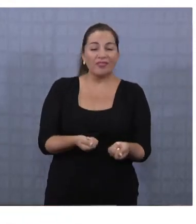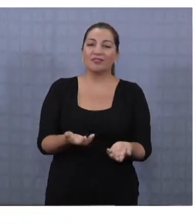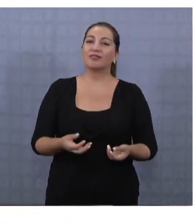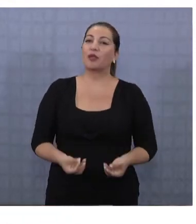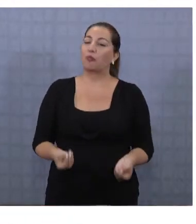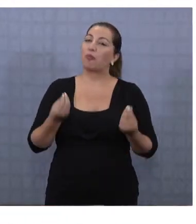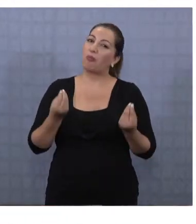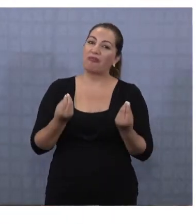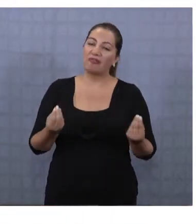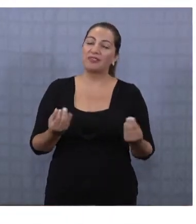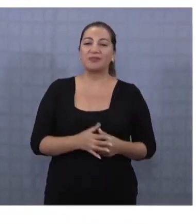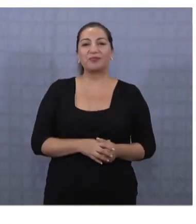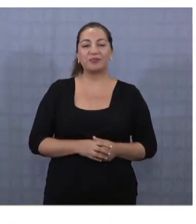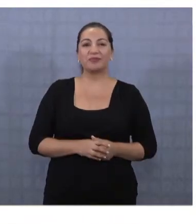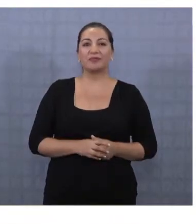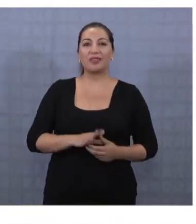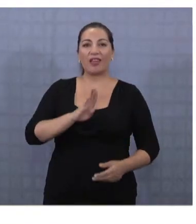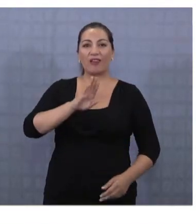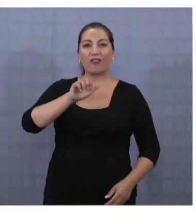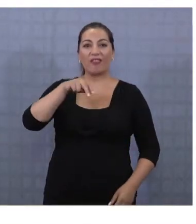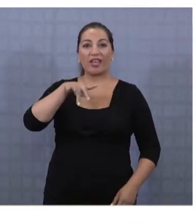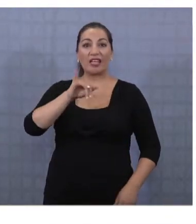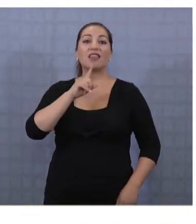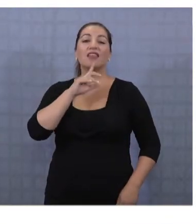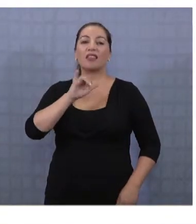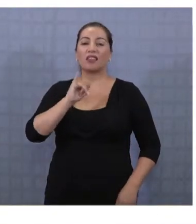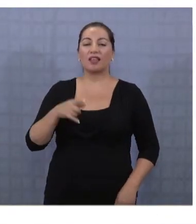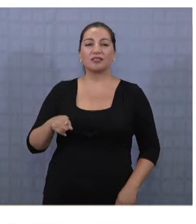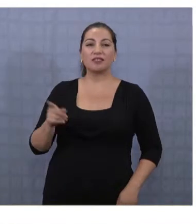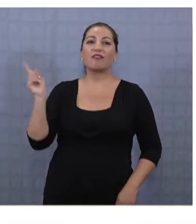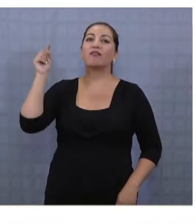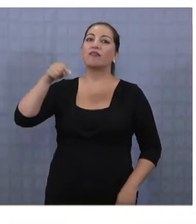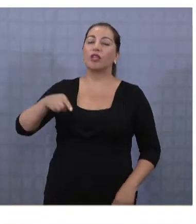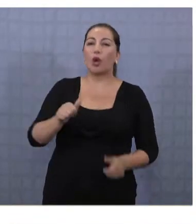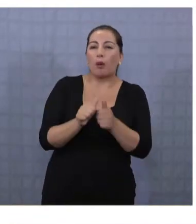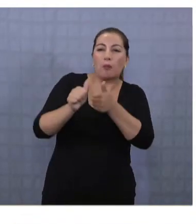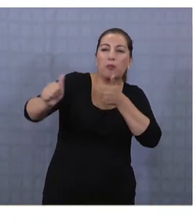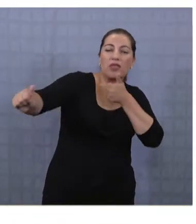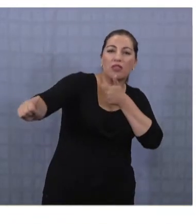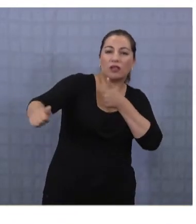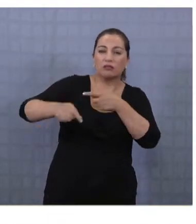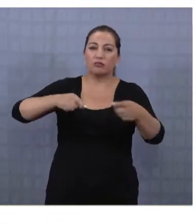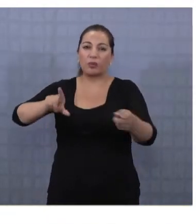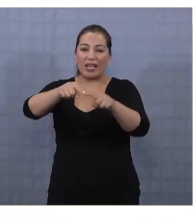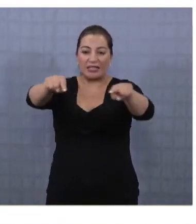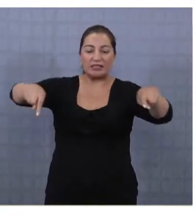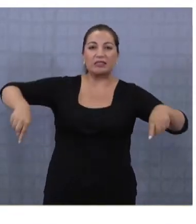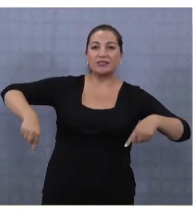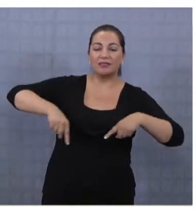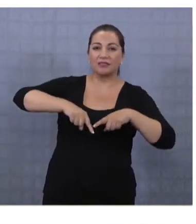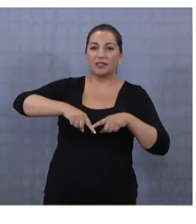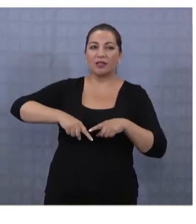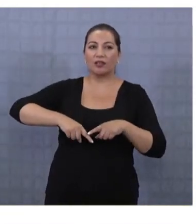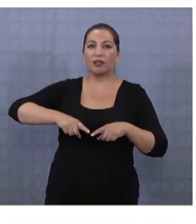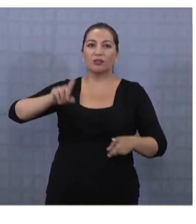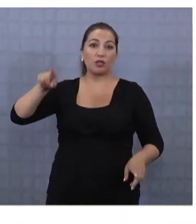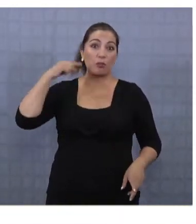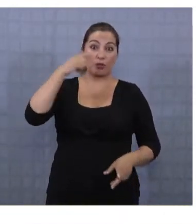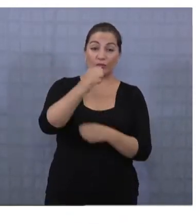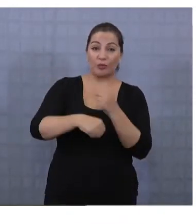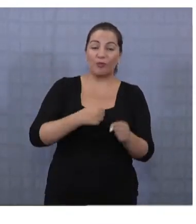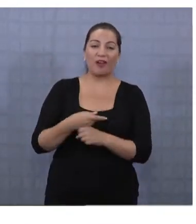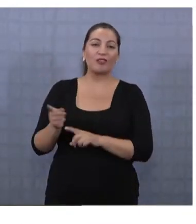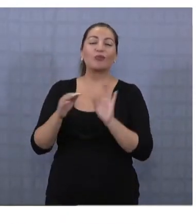compra, bienvenido sea. Benítez estuvo en Iquique midiendo y observando las dimensiones de la sala de arte donde